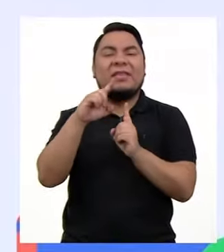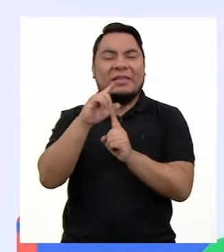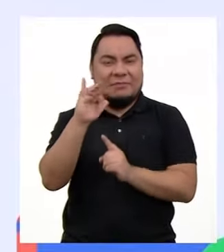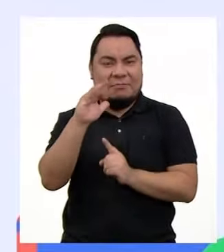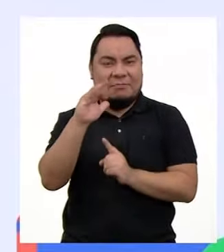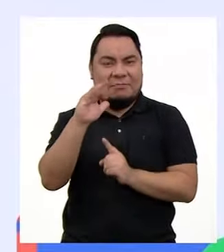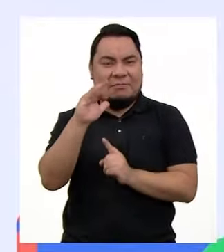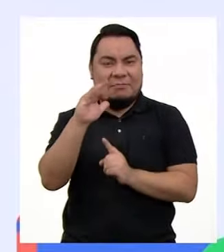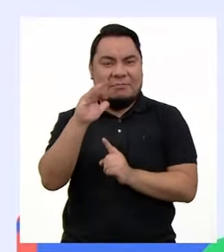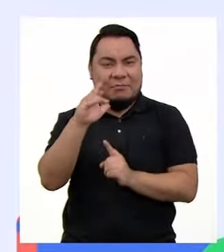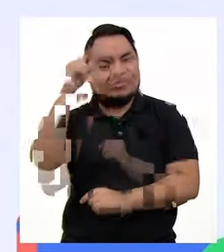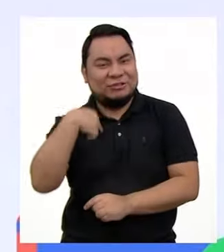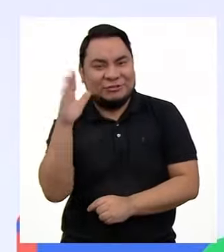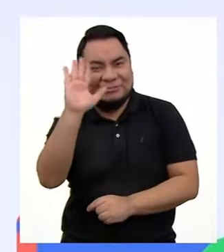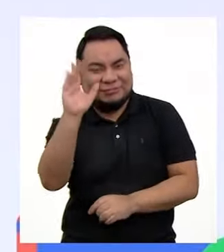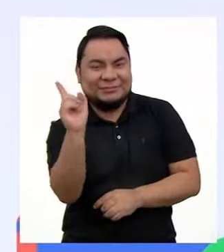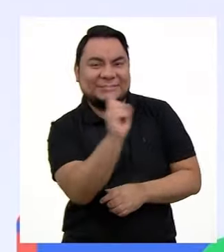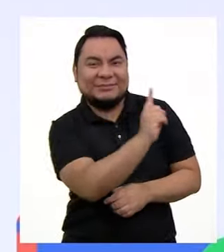digo...